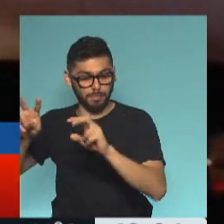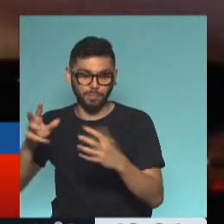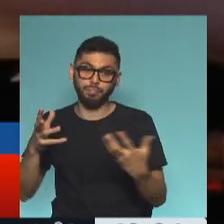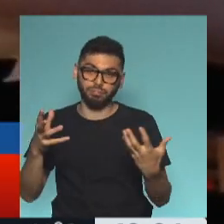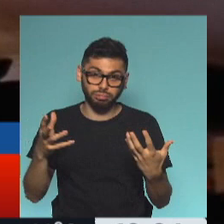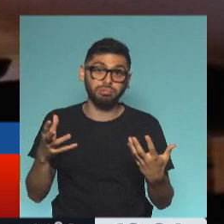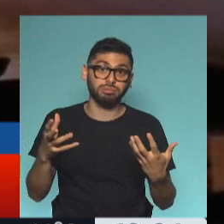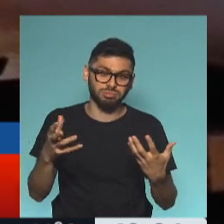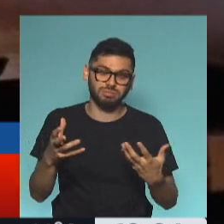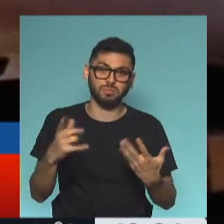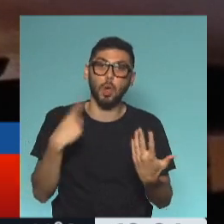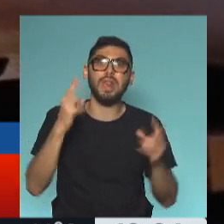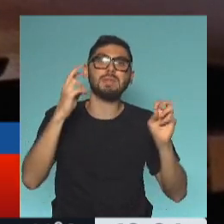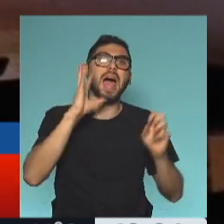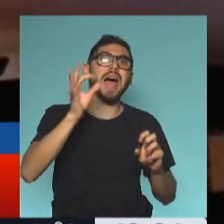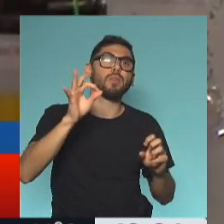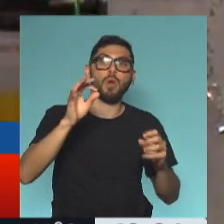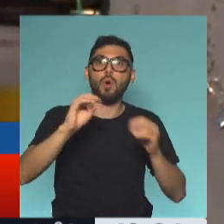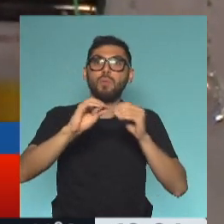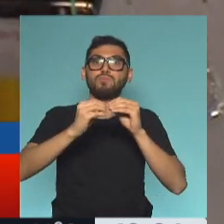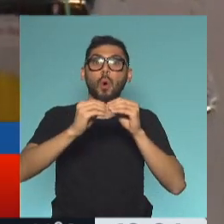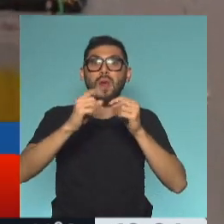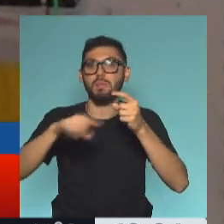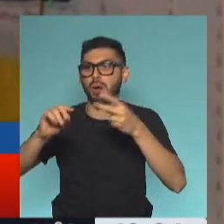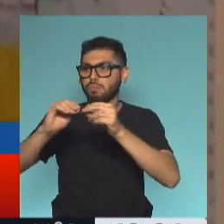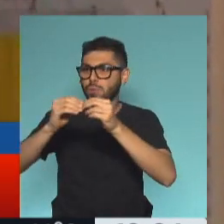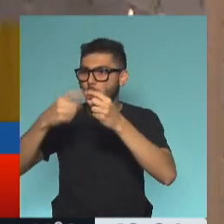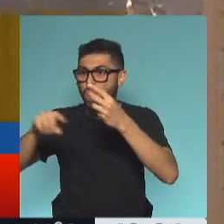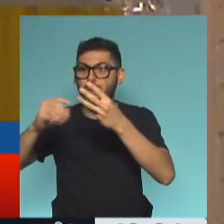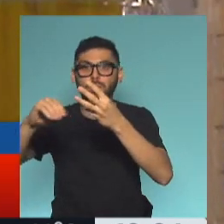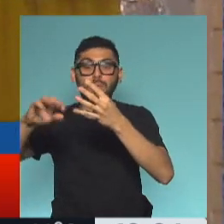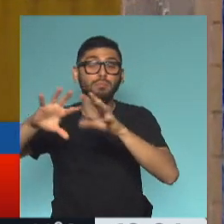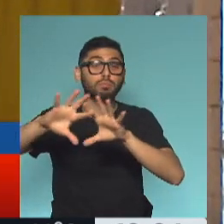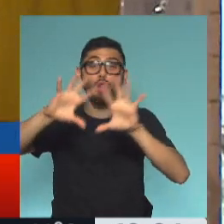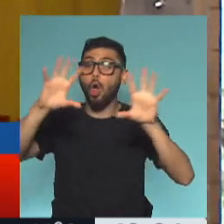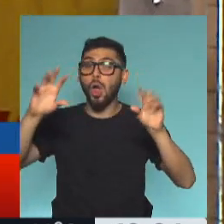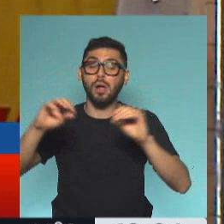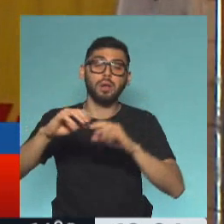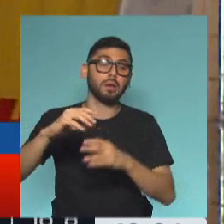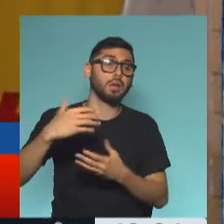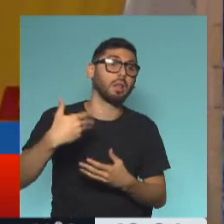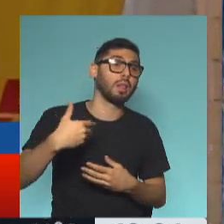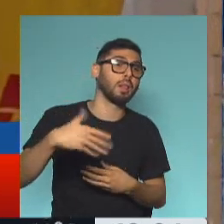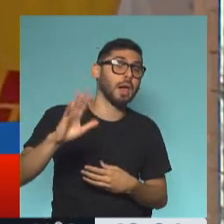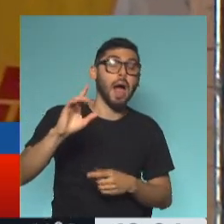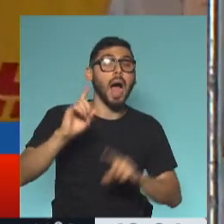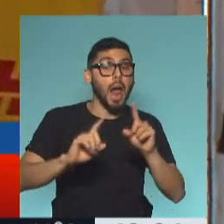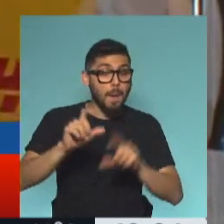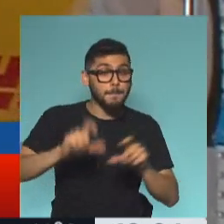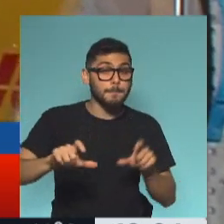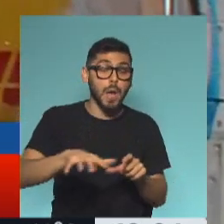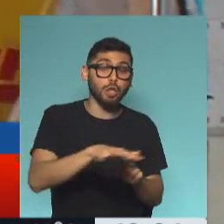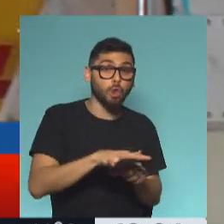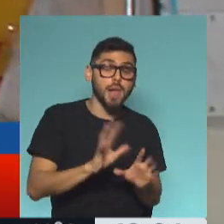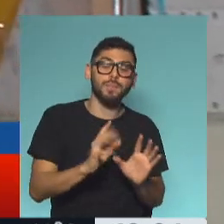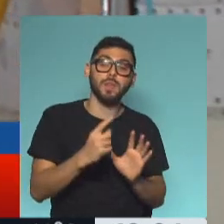sabemos, los subproblemas son estos que estás contando, doctor. Ignorar todas esas cosas por algunas personas que se suponen que